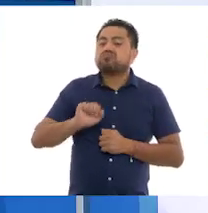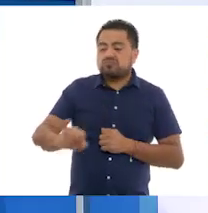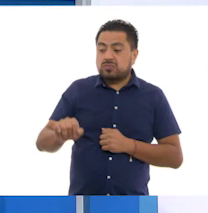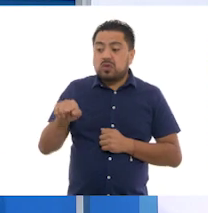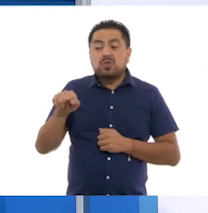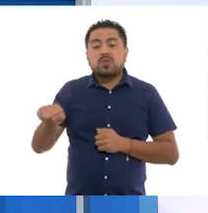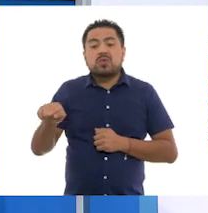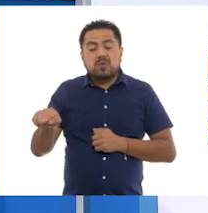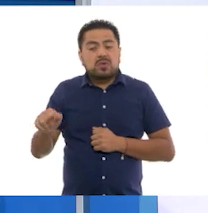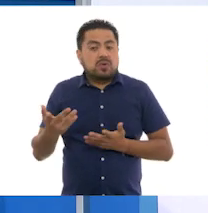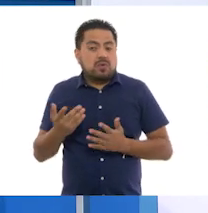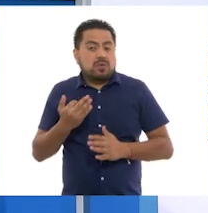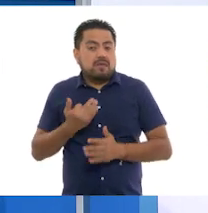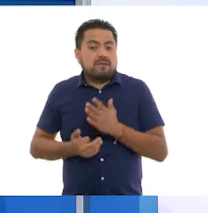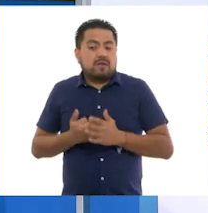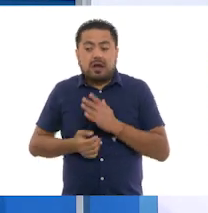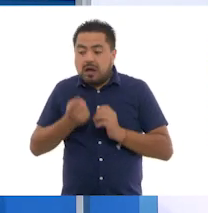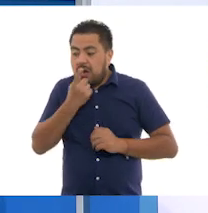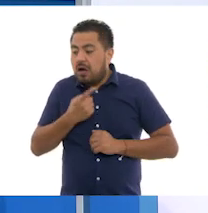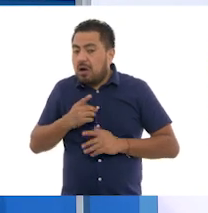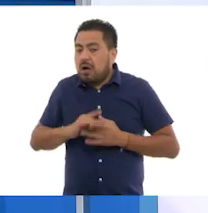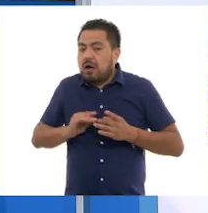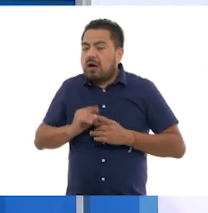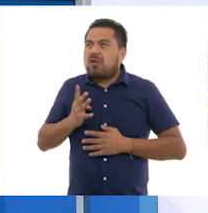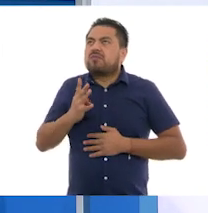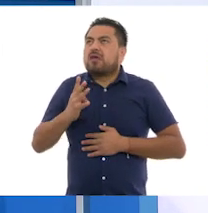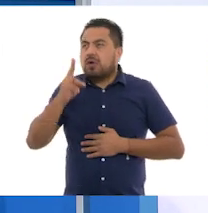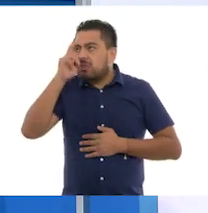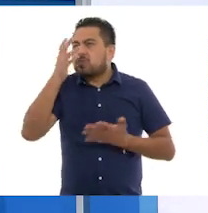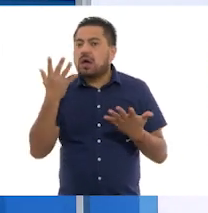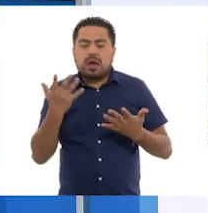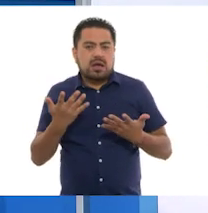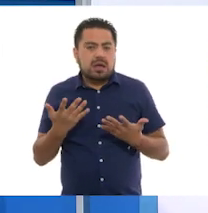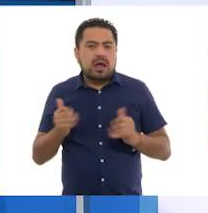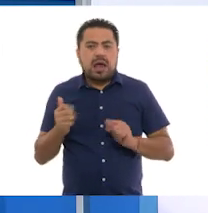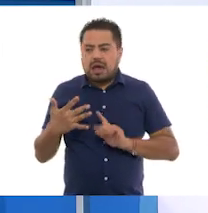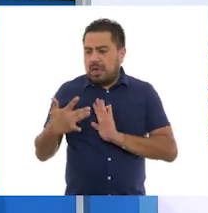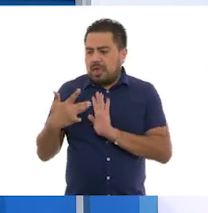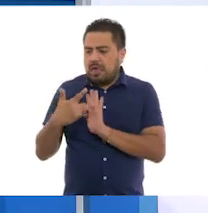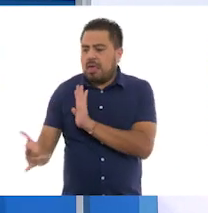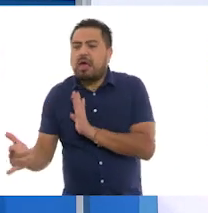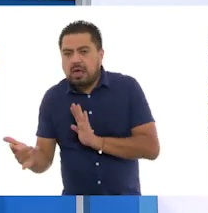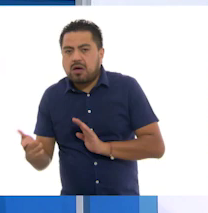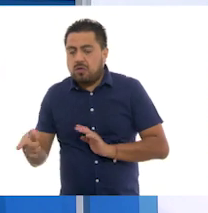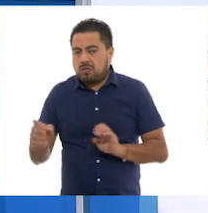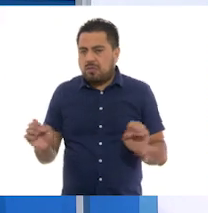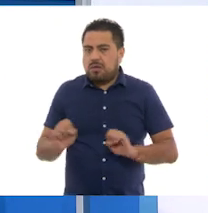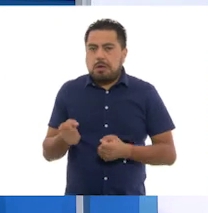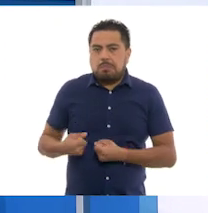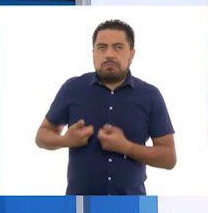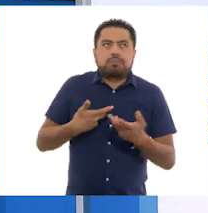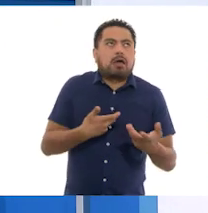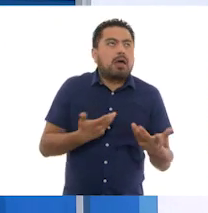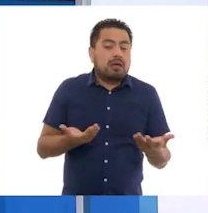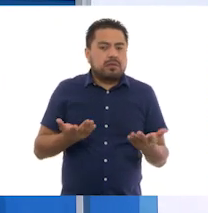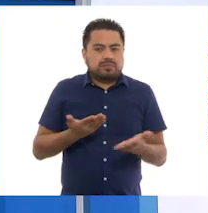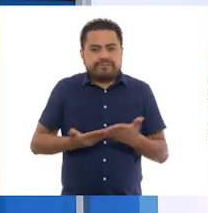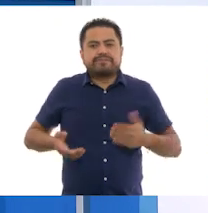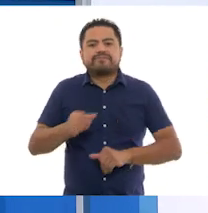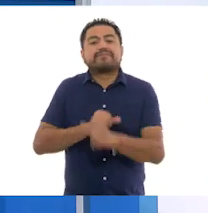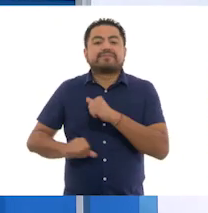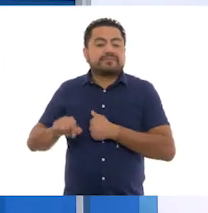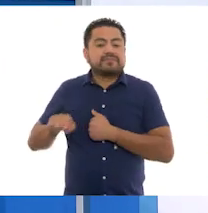tú no nos has contado nada y a nosotros pues ya nos sacaste toda la sopa y tú no has dicho nada. Así que es tu